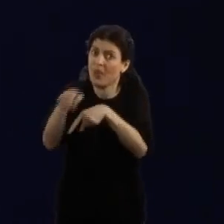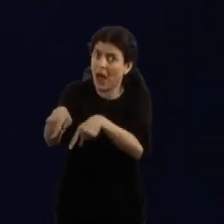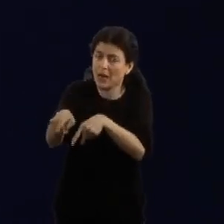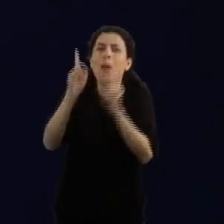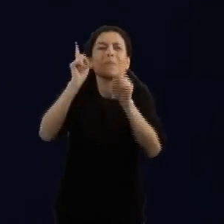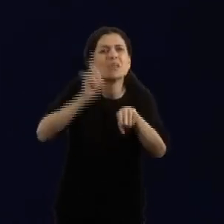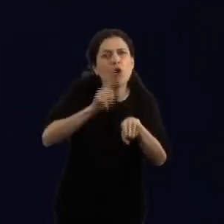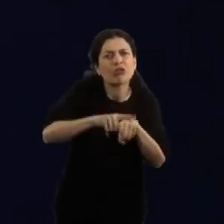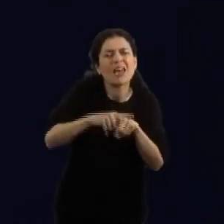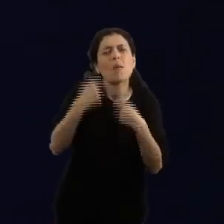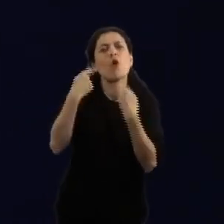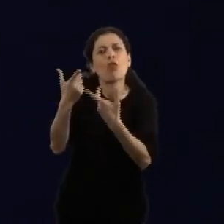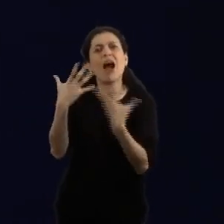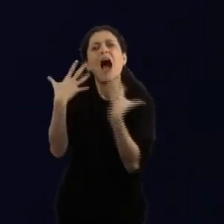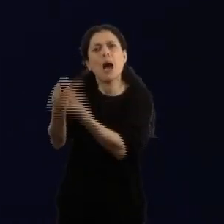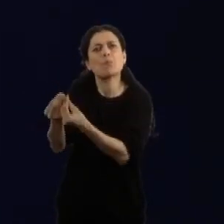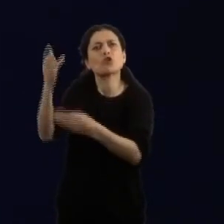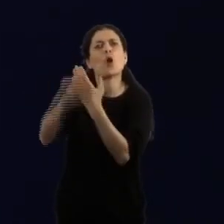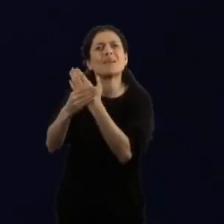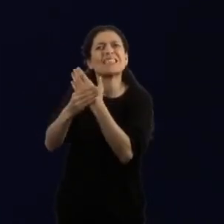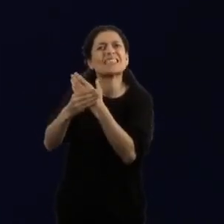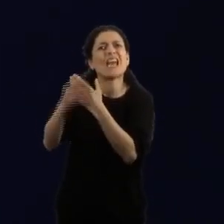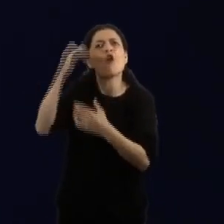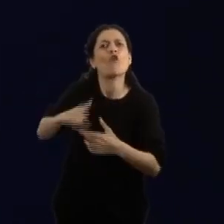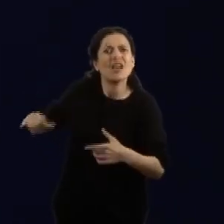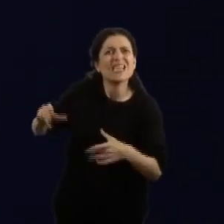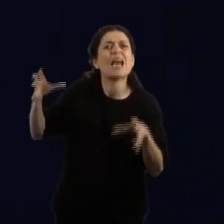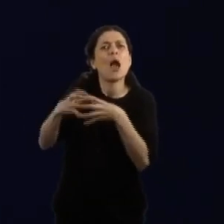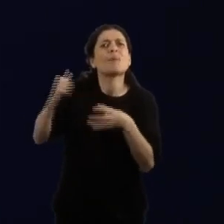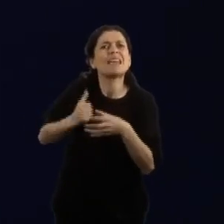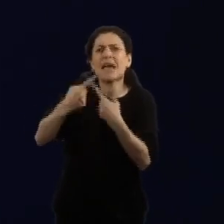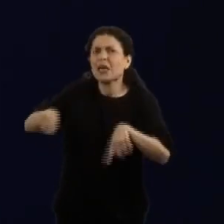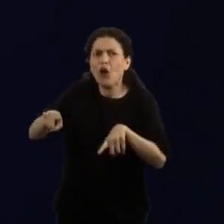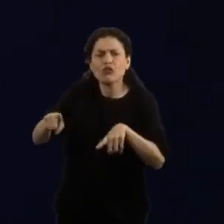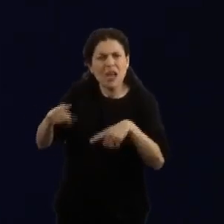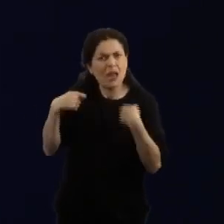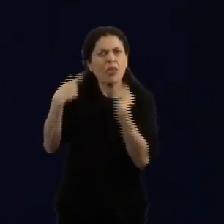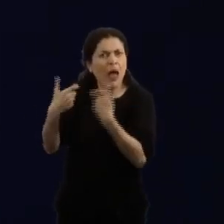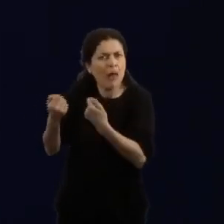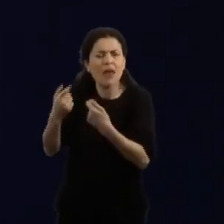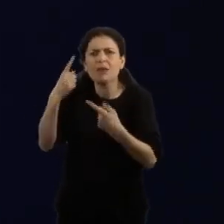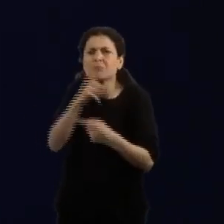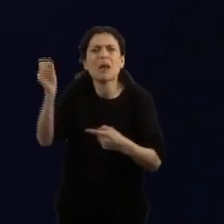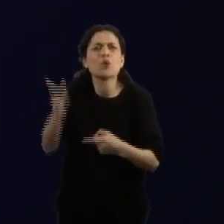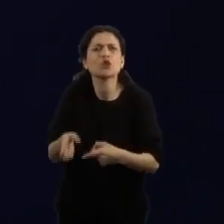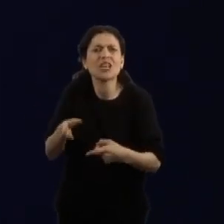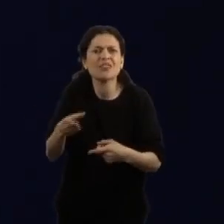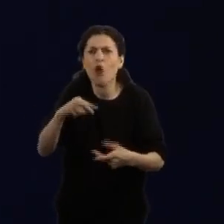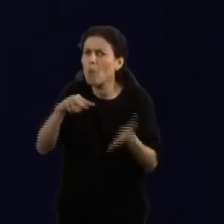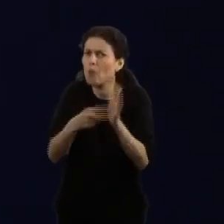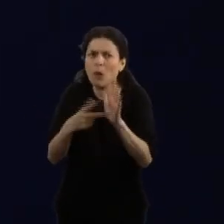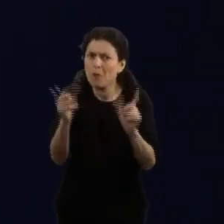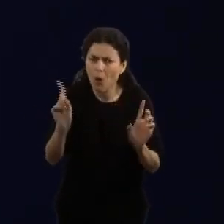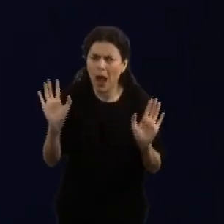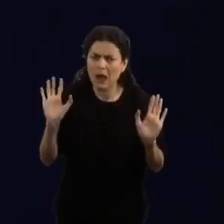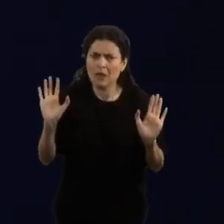lo que necesiten, todo lo que requieran y todo lo que las haga grandes, como debieron ser siempre. Y